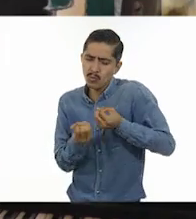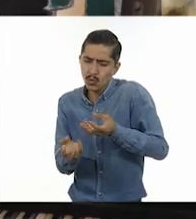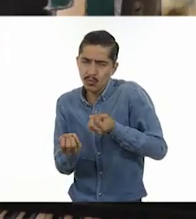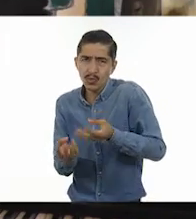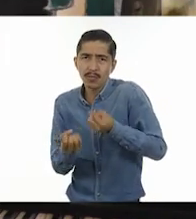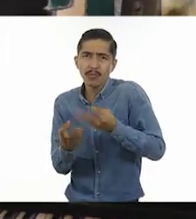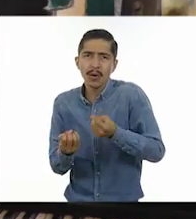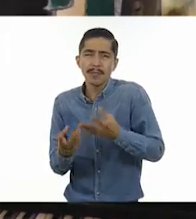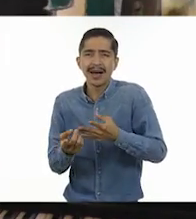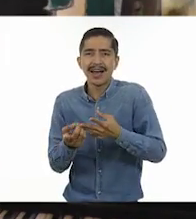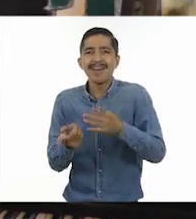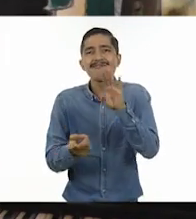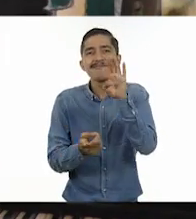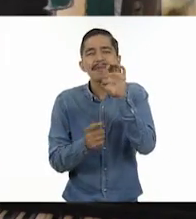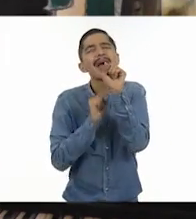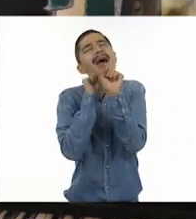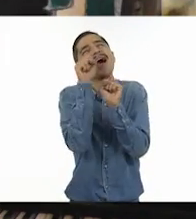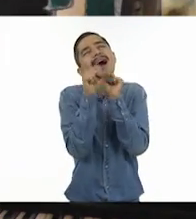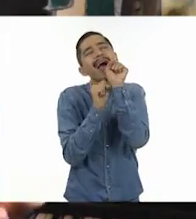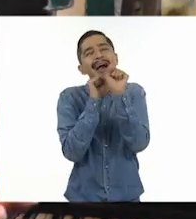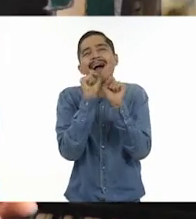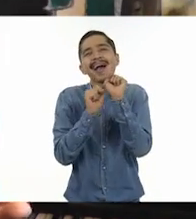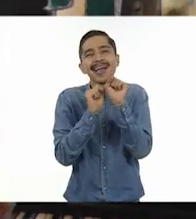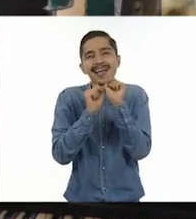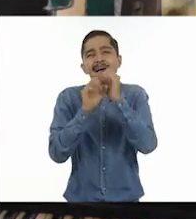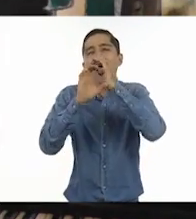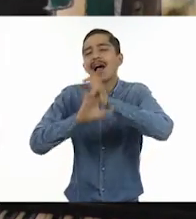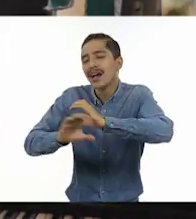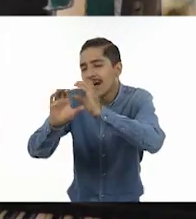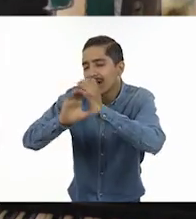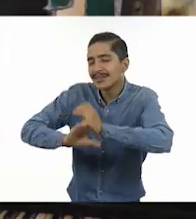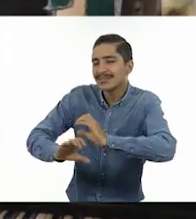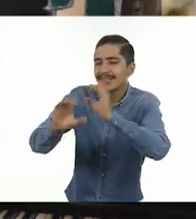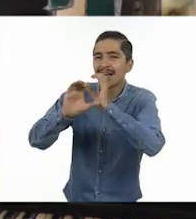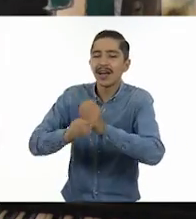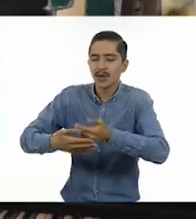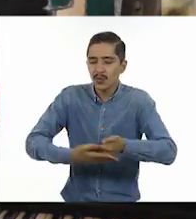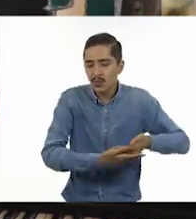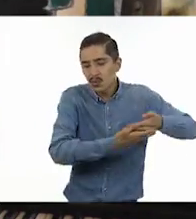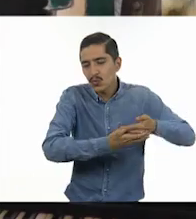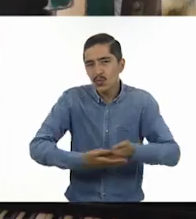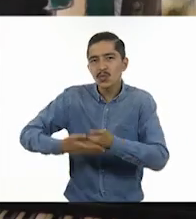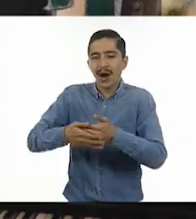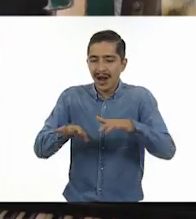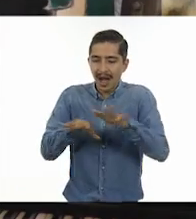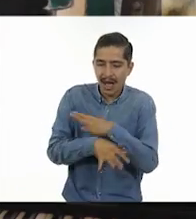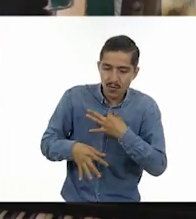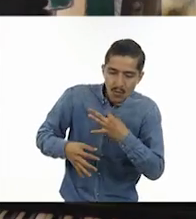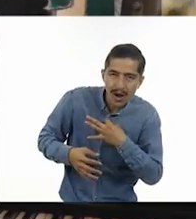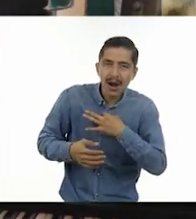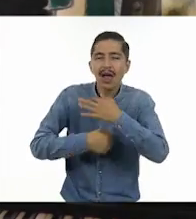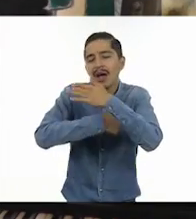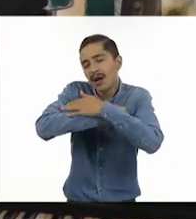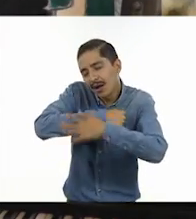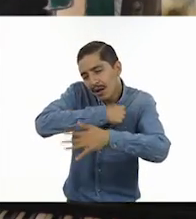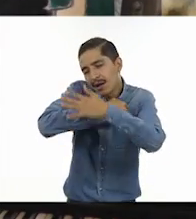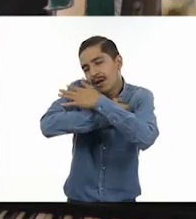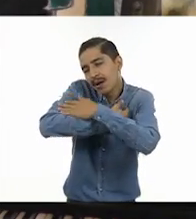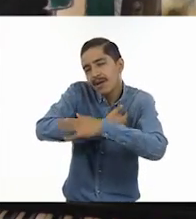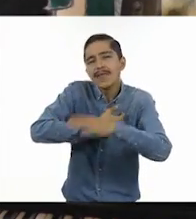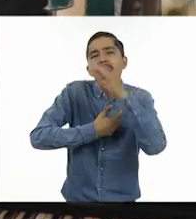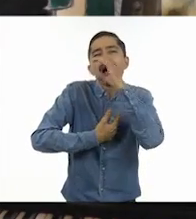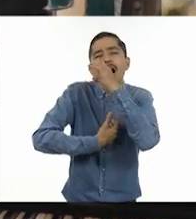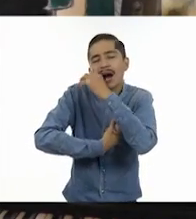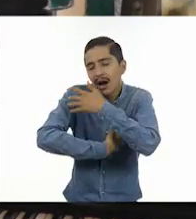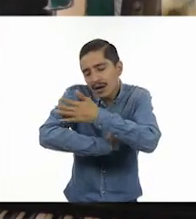ternura que los bebés recién nacidos necesitan. Cantar canciones, arrullarlos, arroparlos, acariciarlos, darles